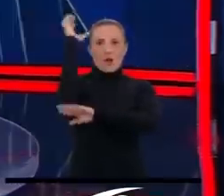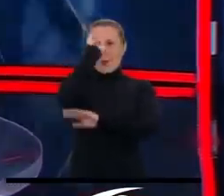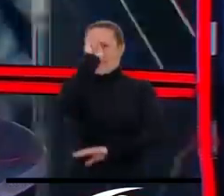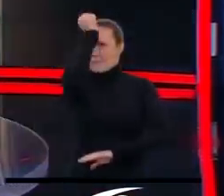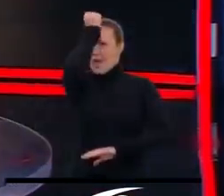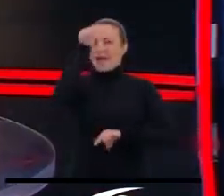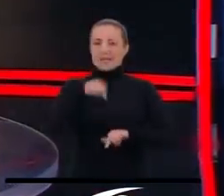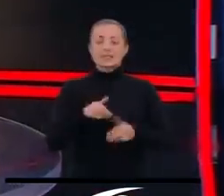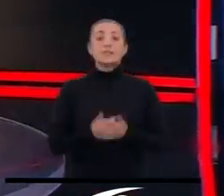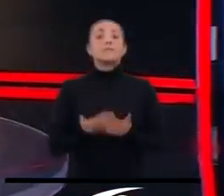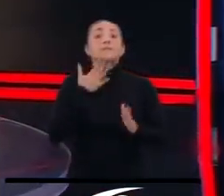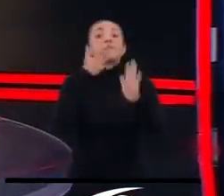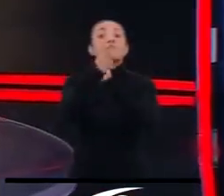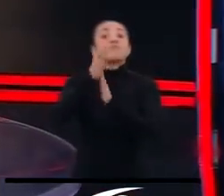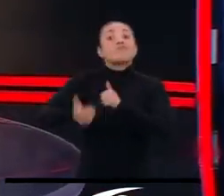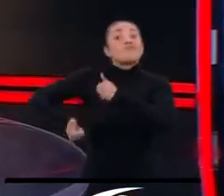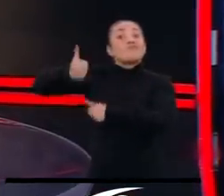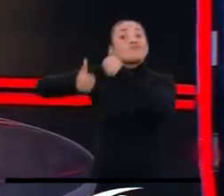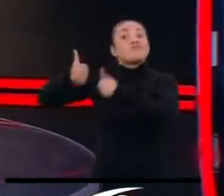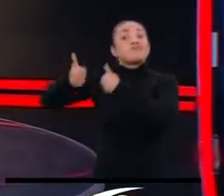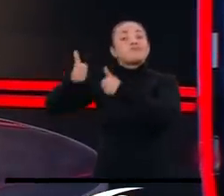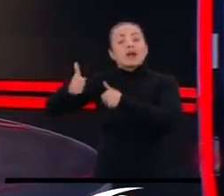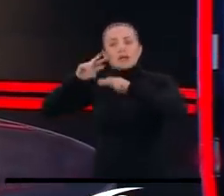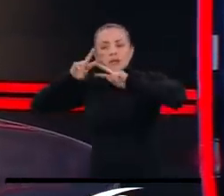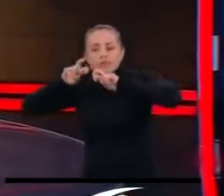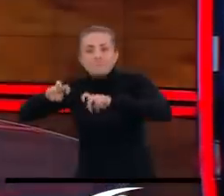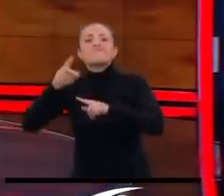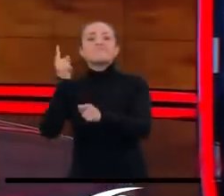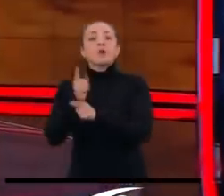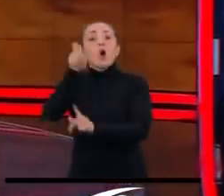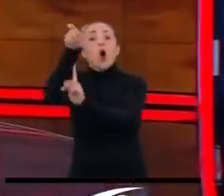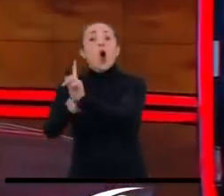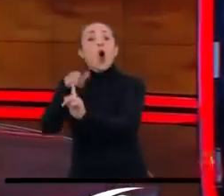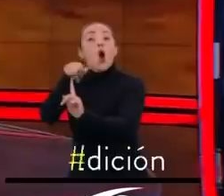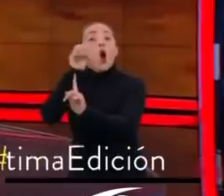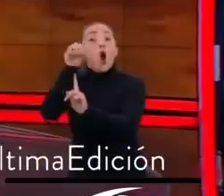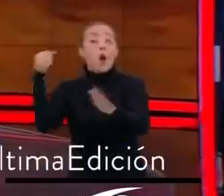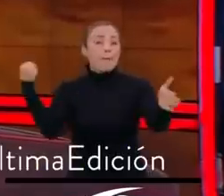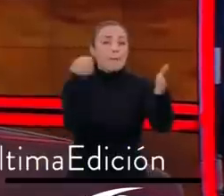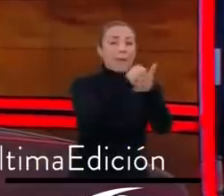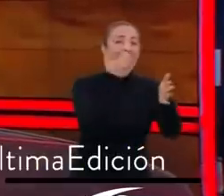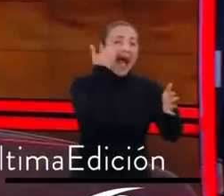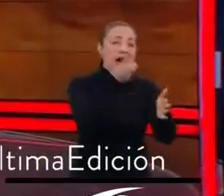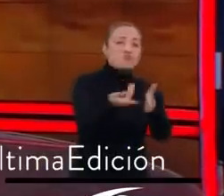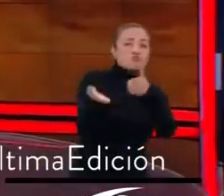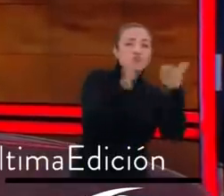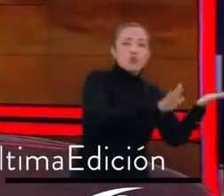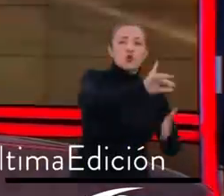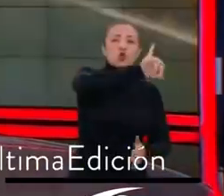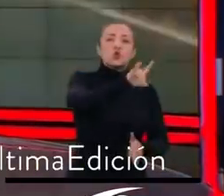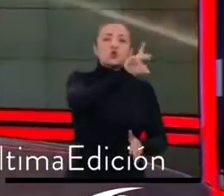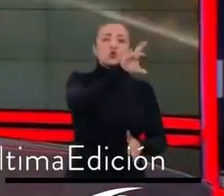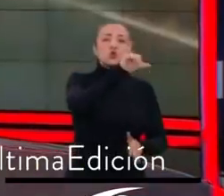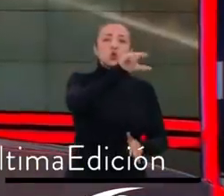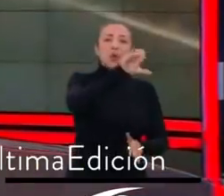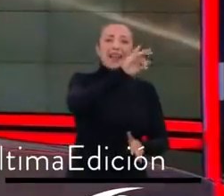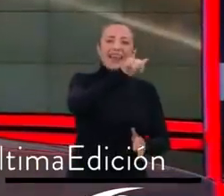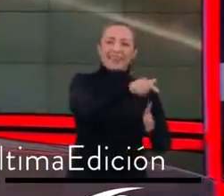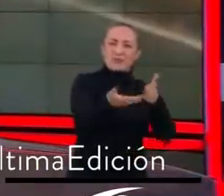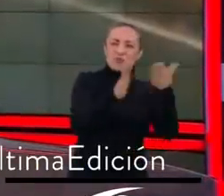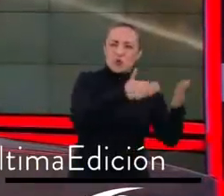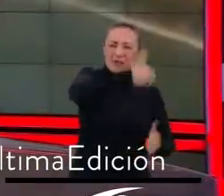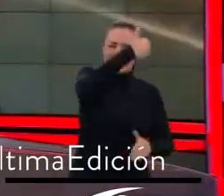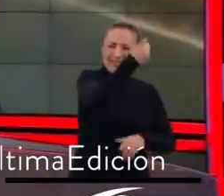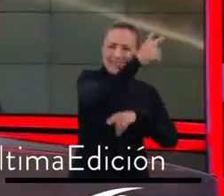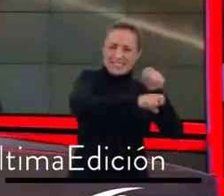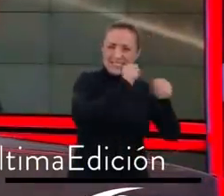Las autoridades confirmaron que el joven de 18 años que conducía el vehículo accidentado en el que perdió la vida Juliet Daniela Sanguino, de 17 años de